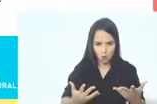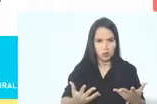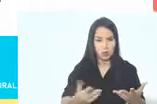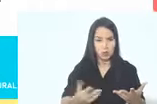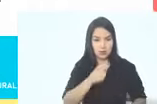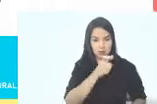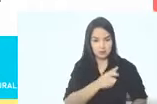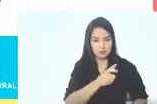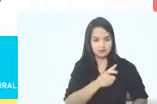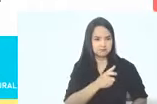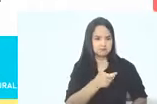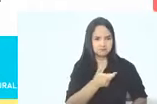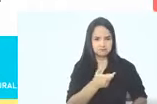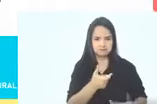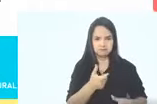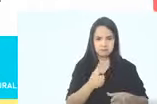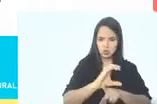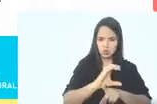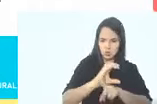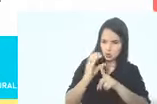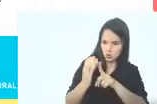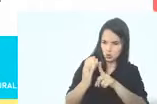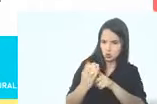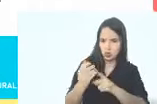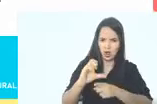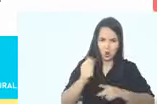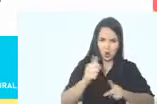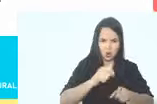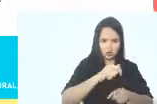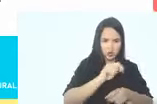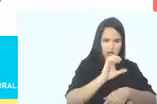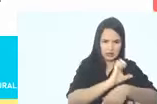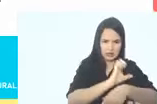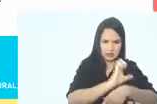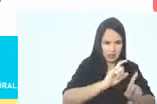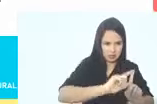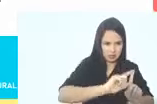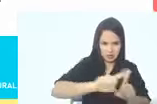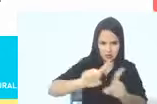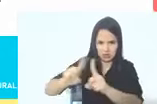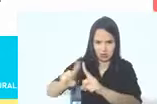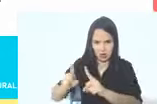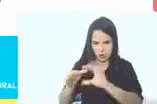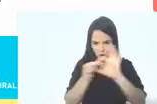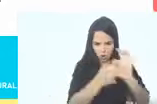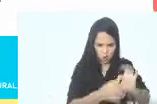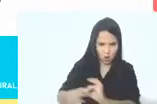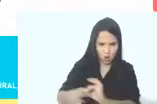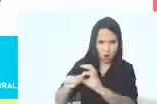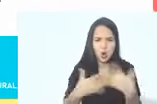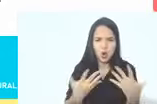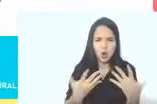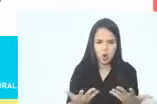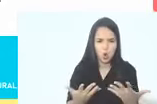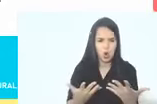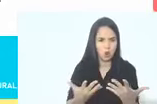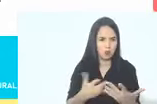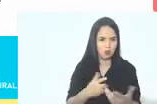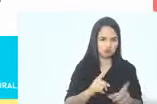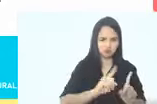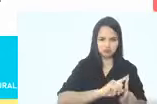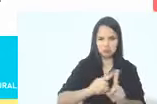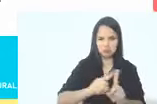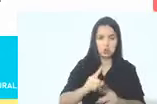del municipio, hay una cantidad de bolsas de recursos a nivel departamental, nacional e internacional a la que nosotros